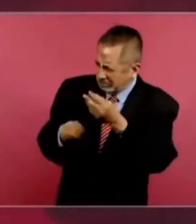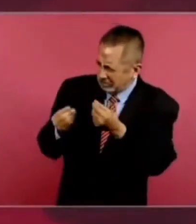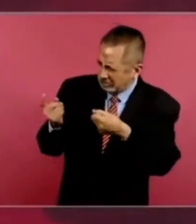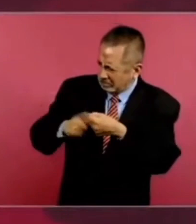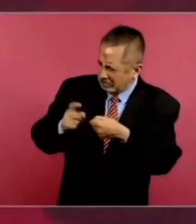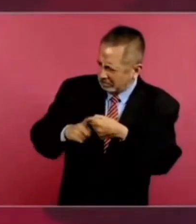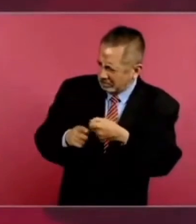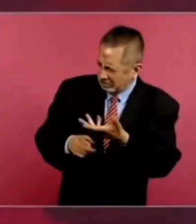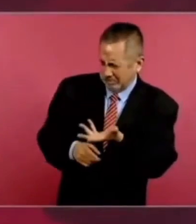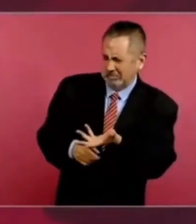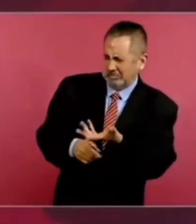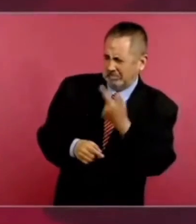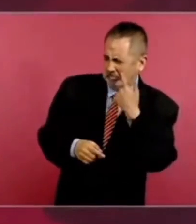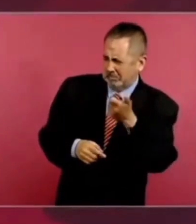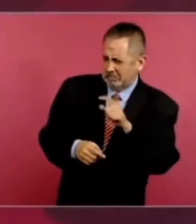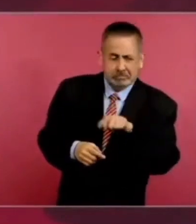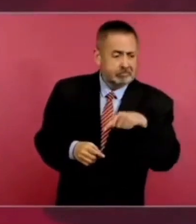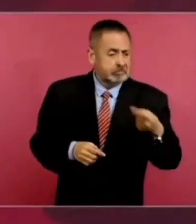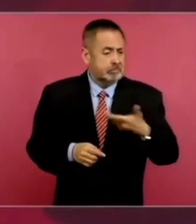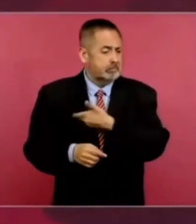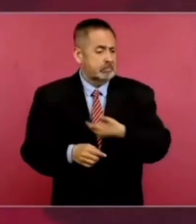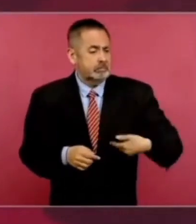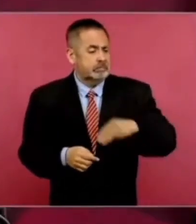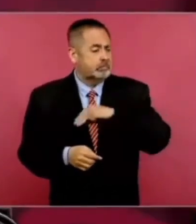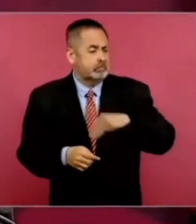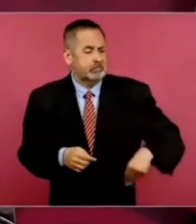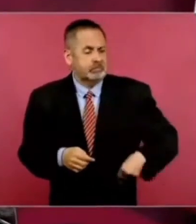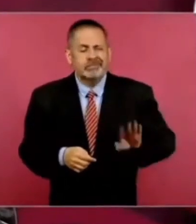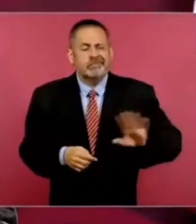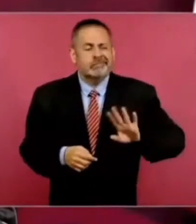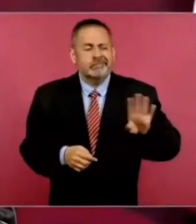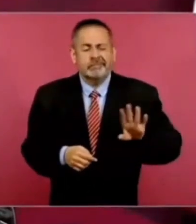que para presidentes municipales de Acapulco.